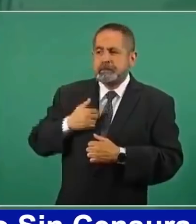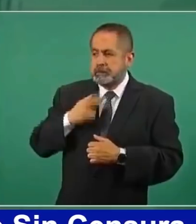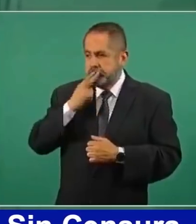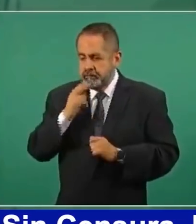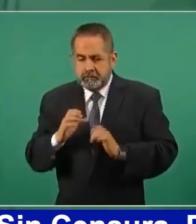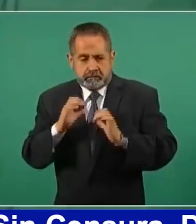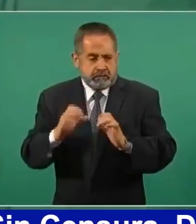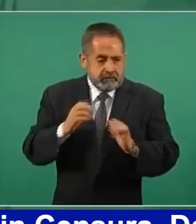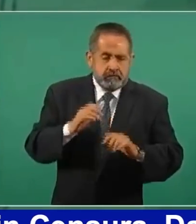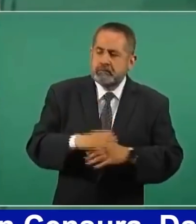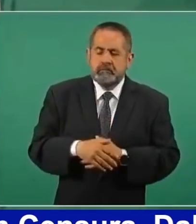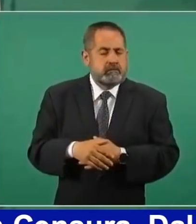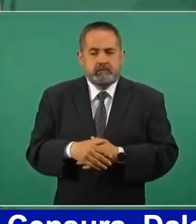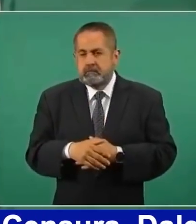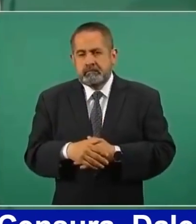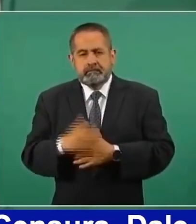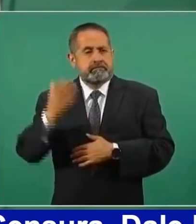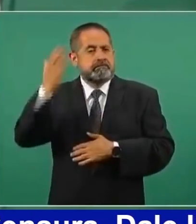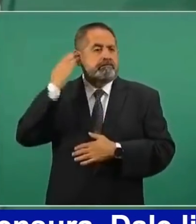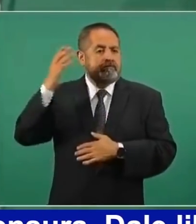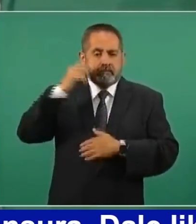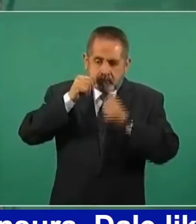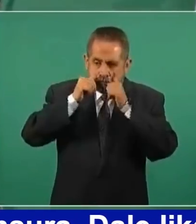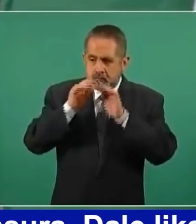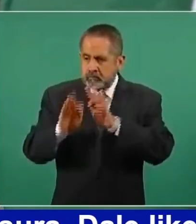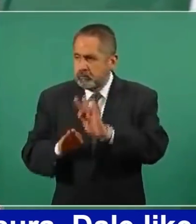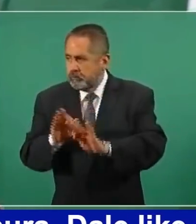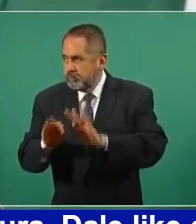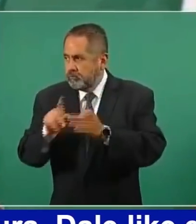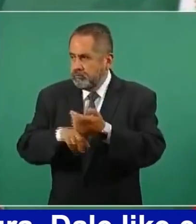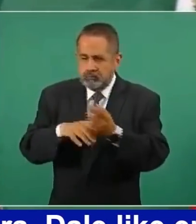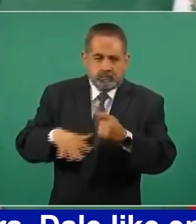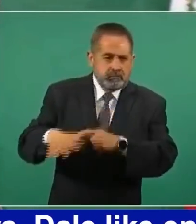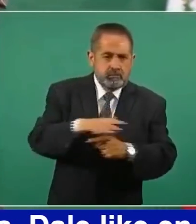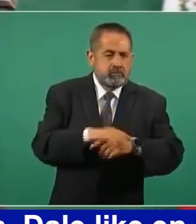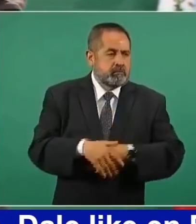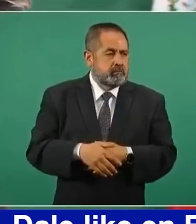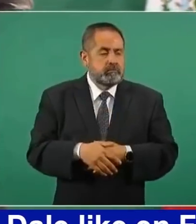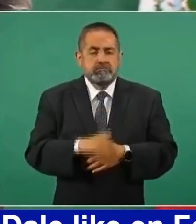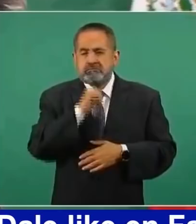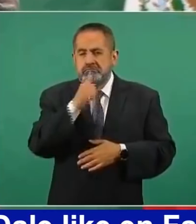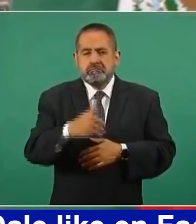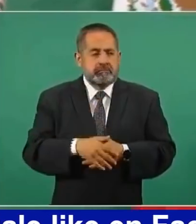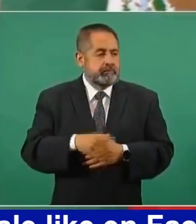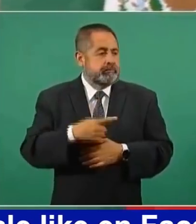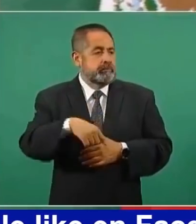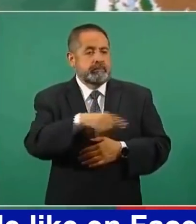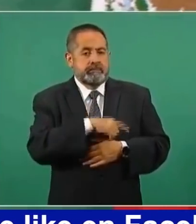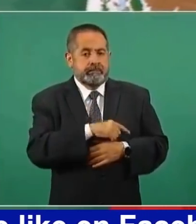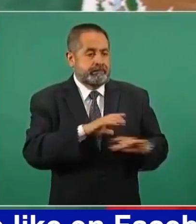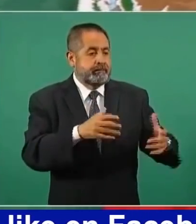se veía, lo que no denunciaban los